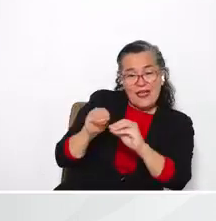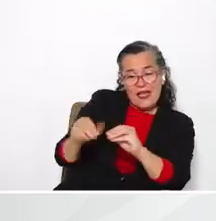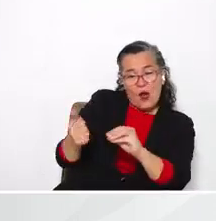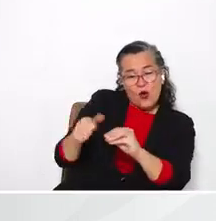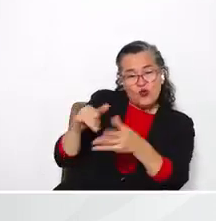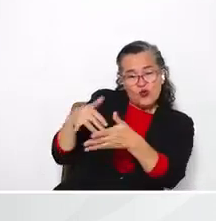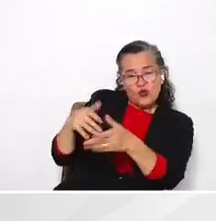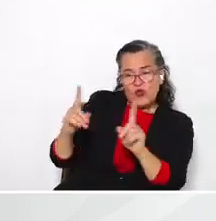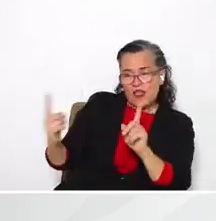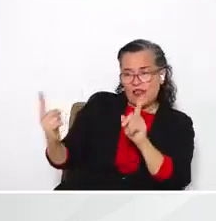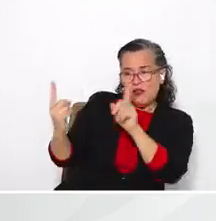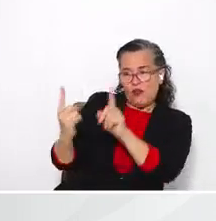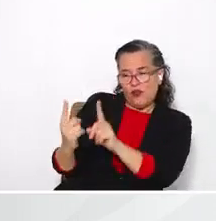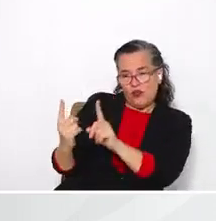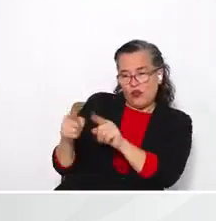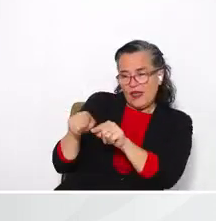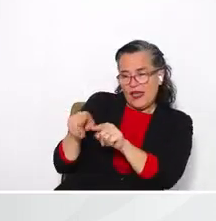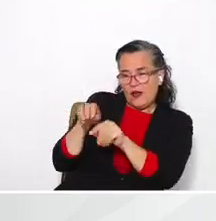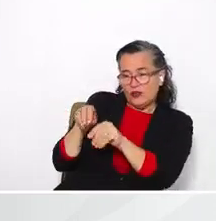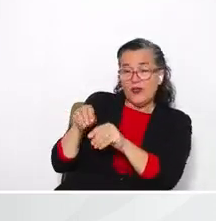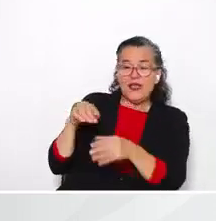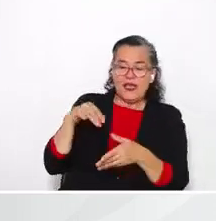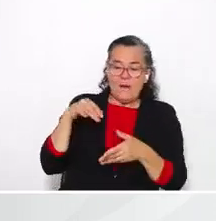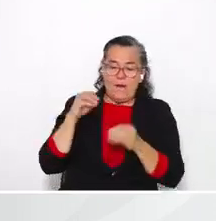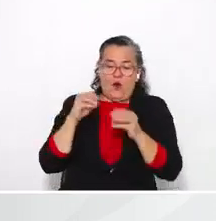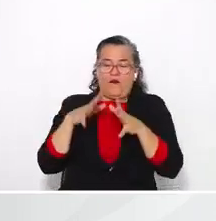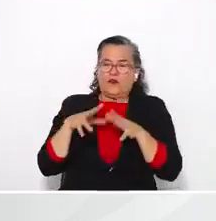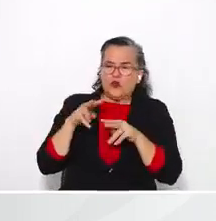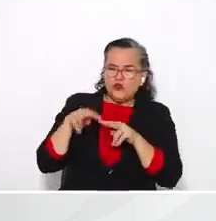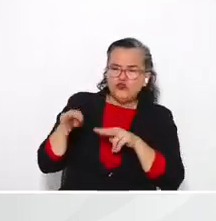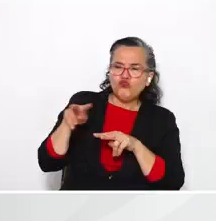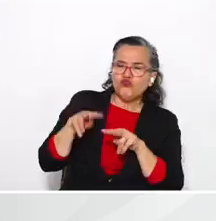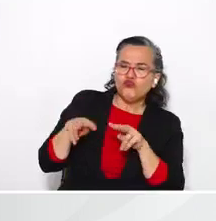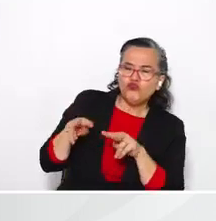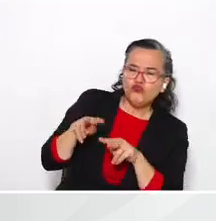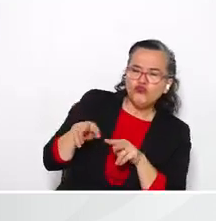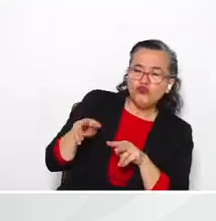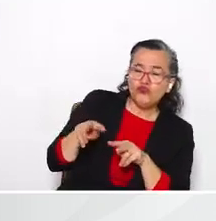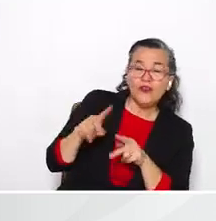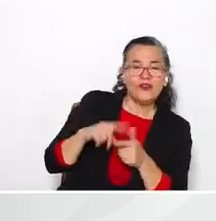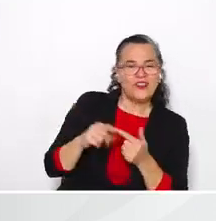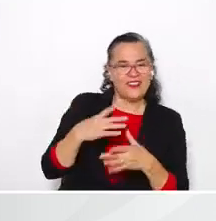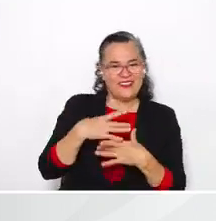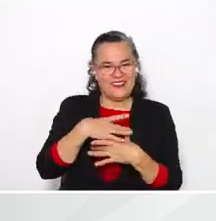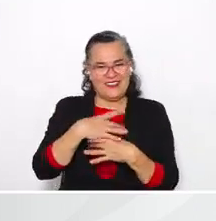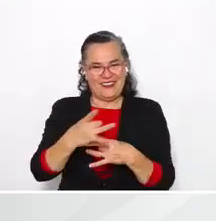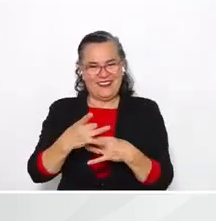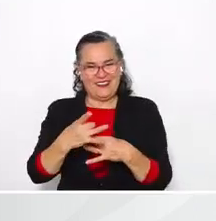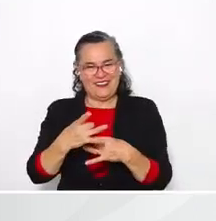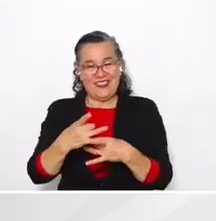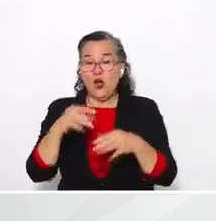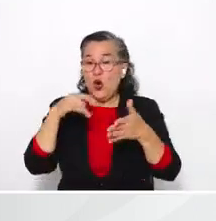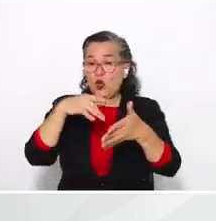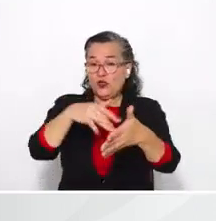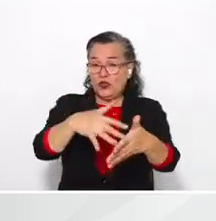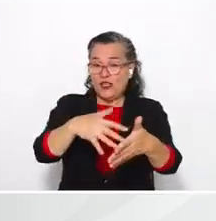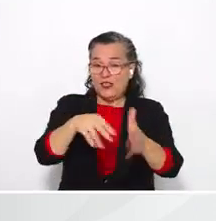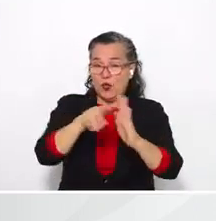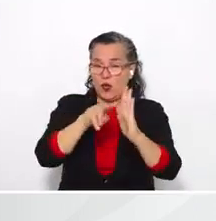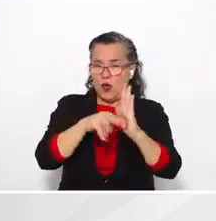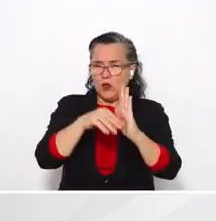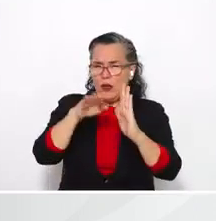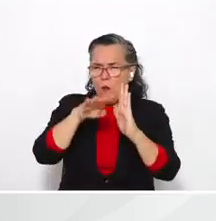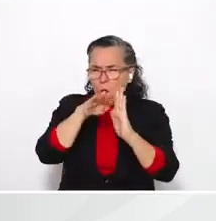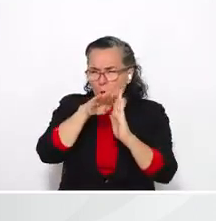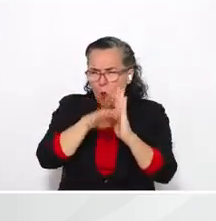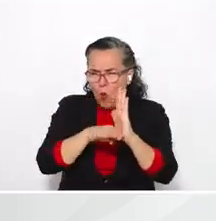apoye y lo vaya desarrollando. Y vea qué interesante, los estudiantes que sacaban una nota muy baja